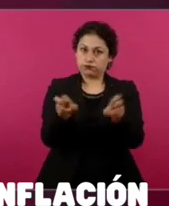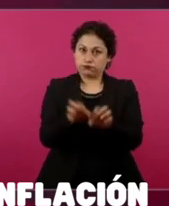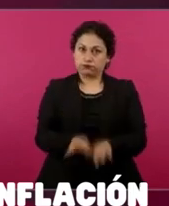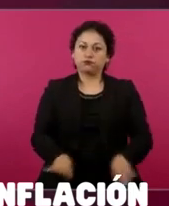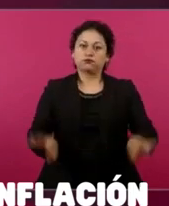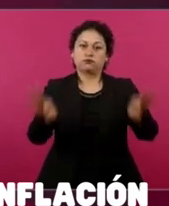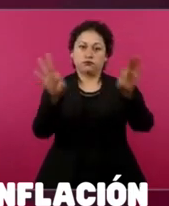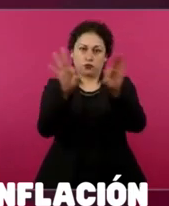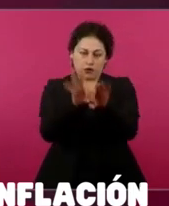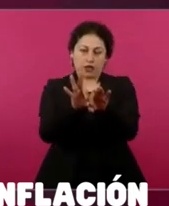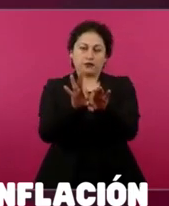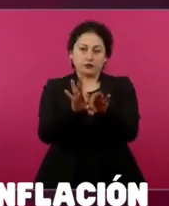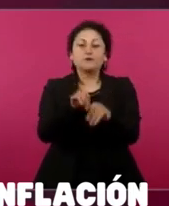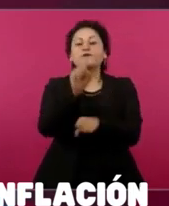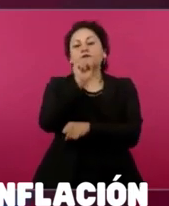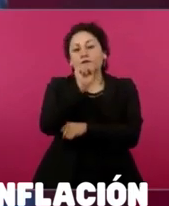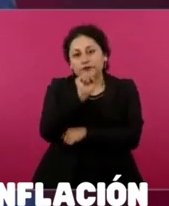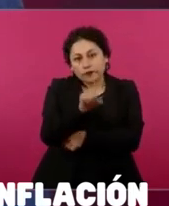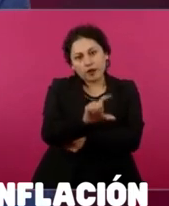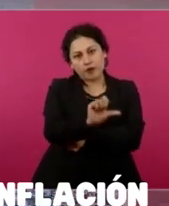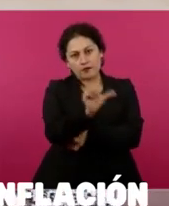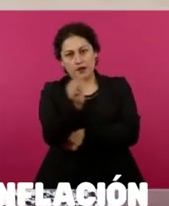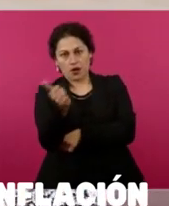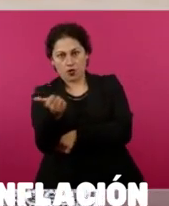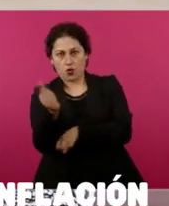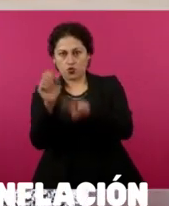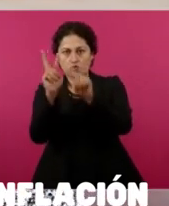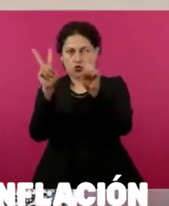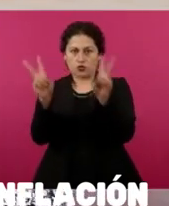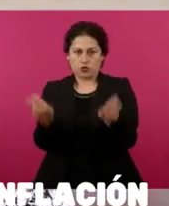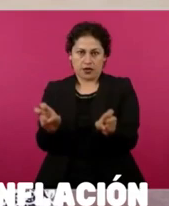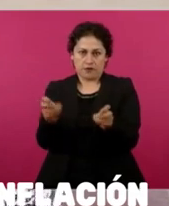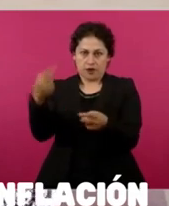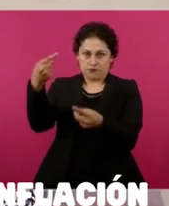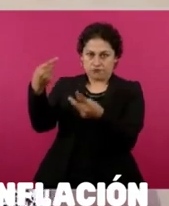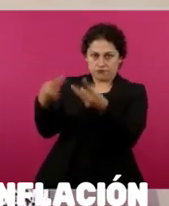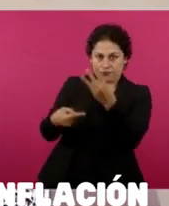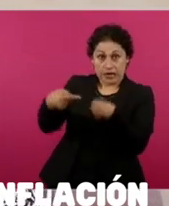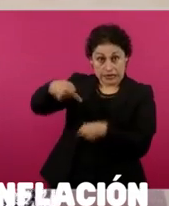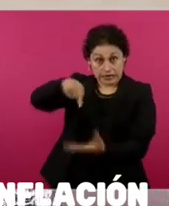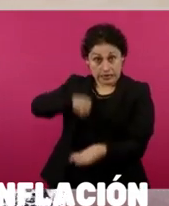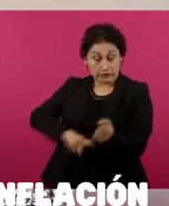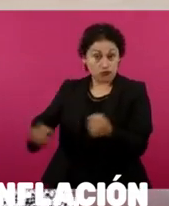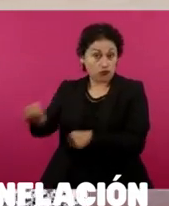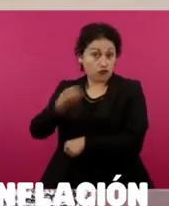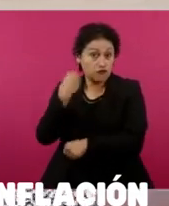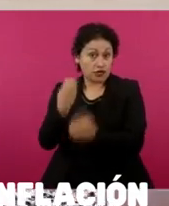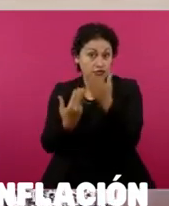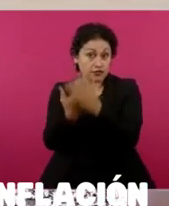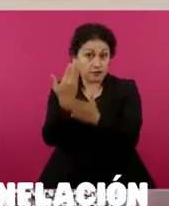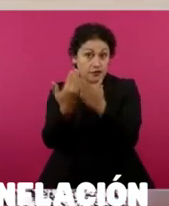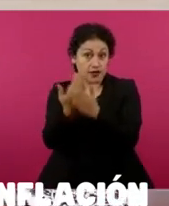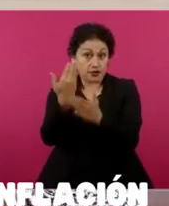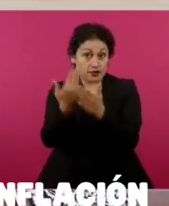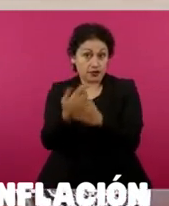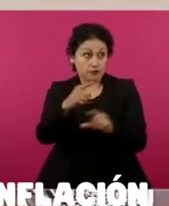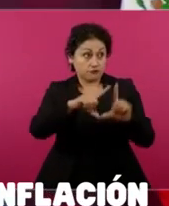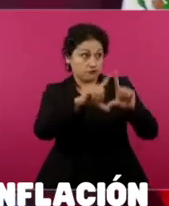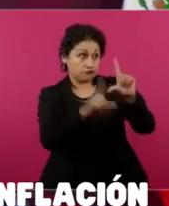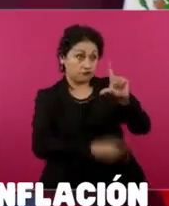como están al tanto de las conferencias mañaneras, millones de